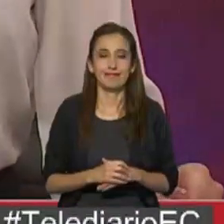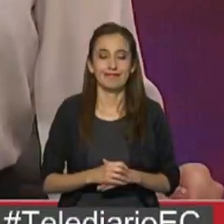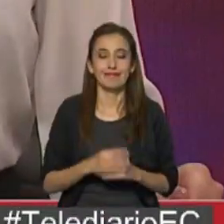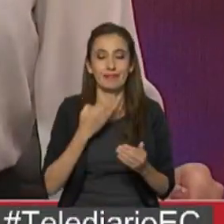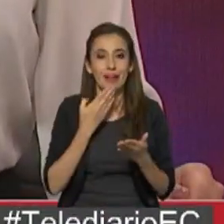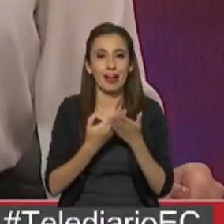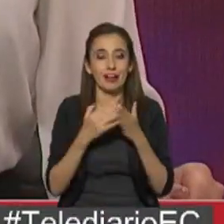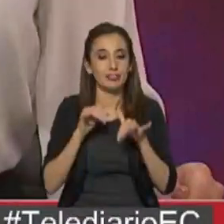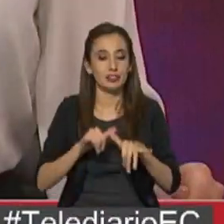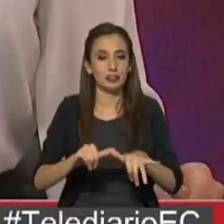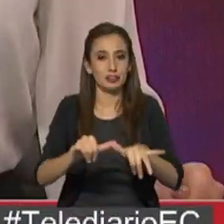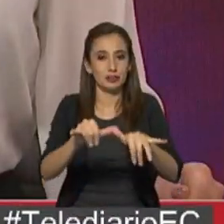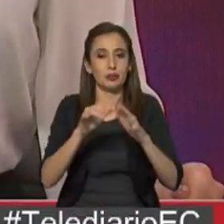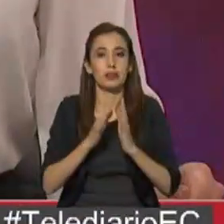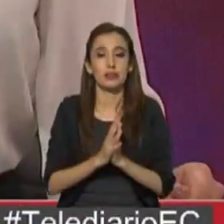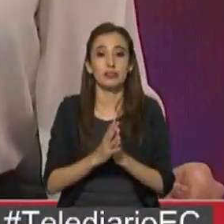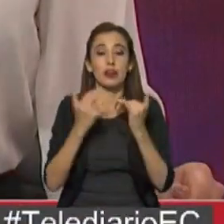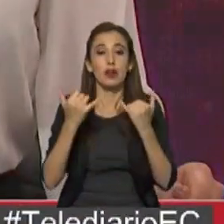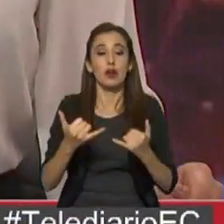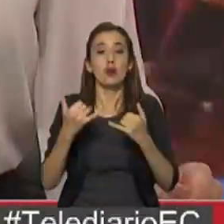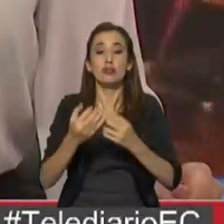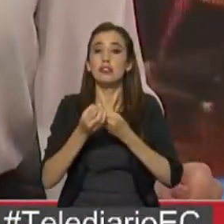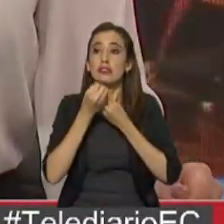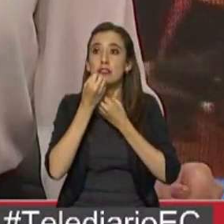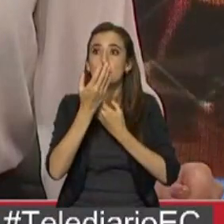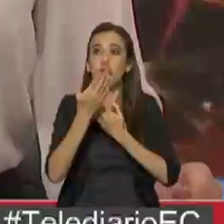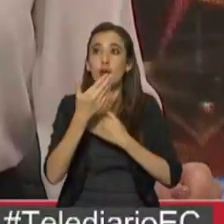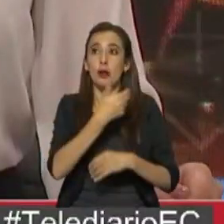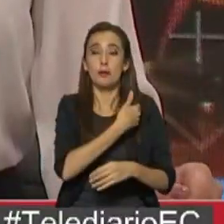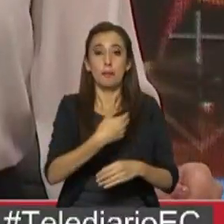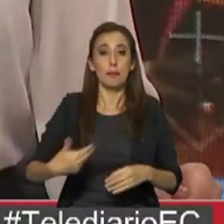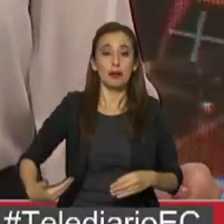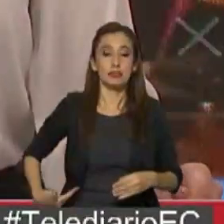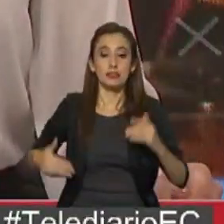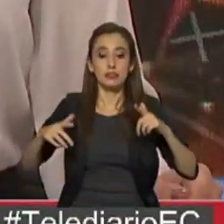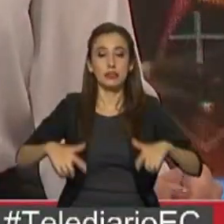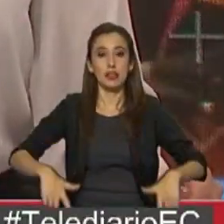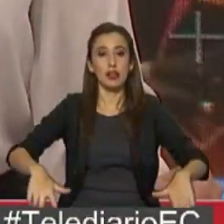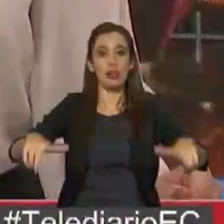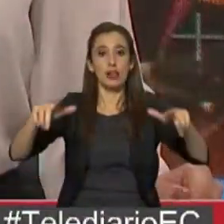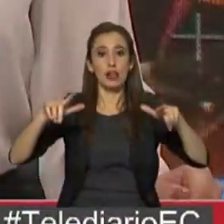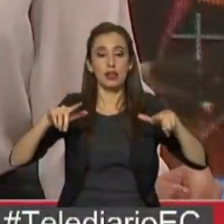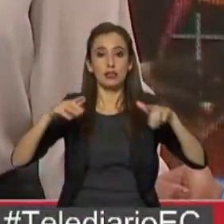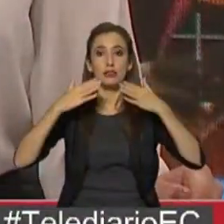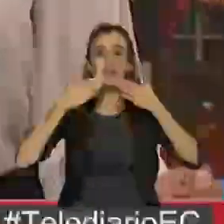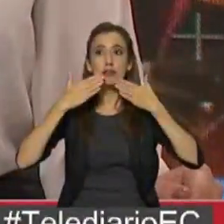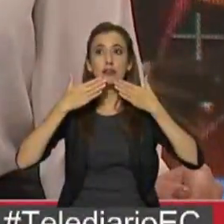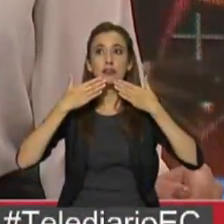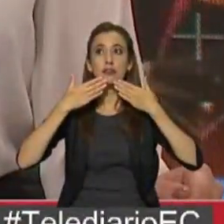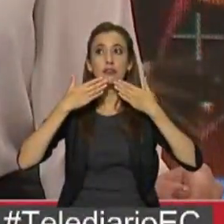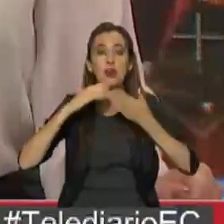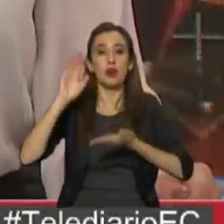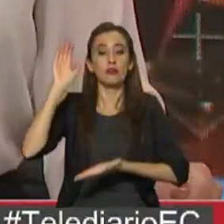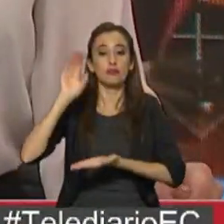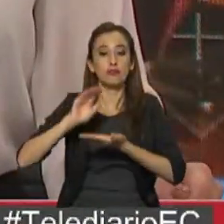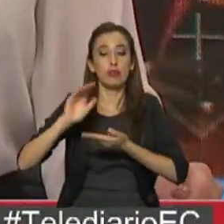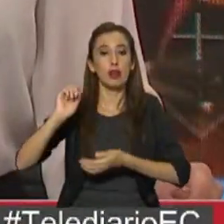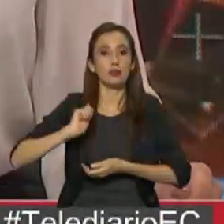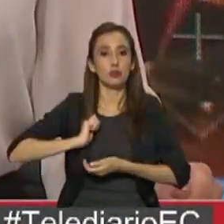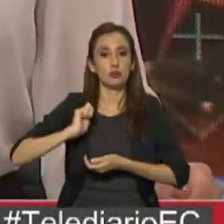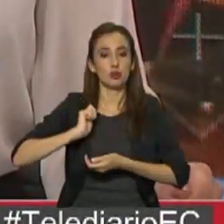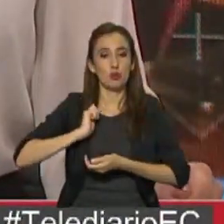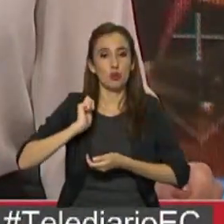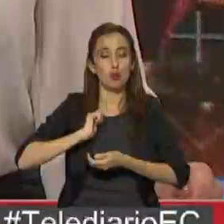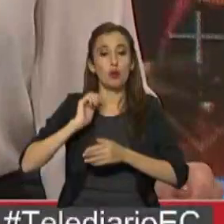gracias por seguir en nuestra sintonía le contamos a esta hora que el presidente de la república lenín moreno dispuso la reducción de la mitad de su sueldo de los